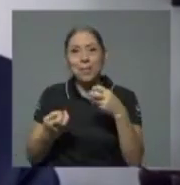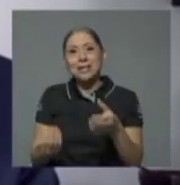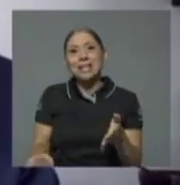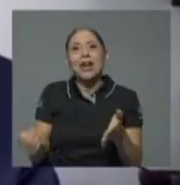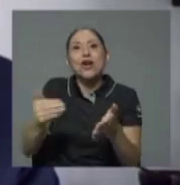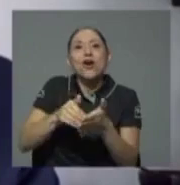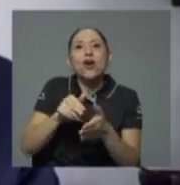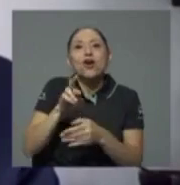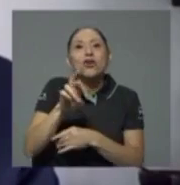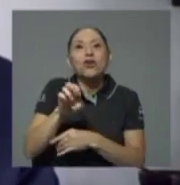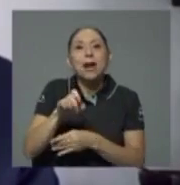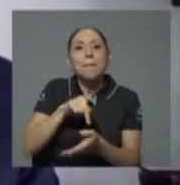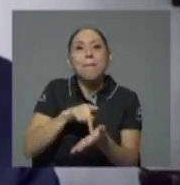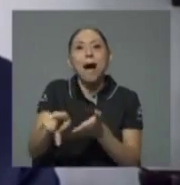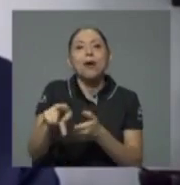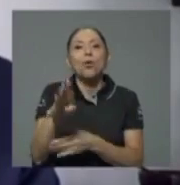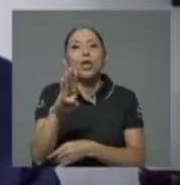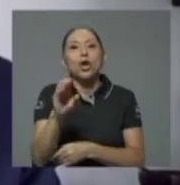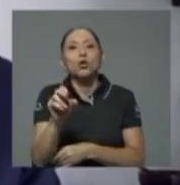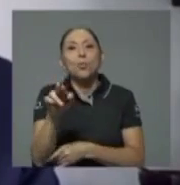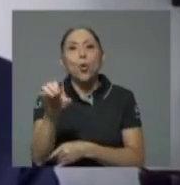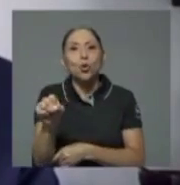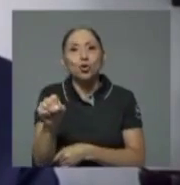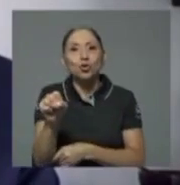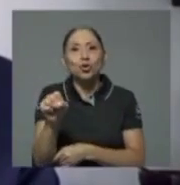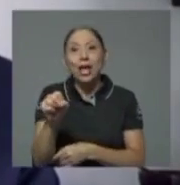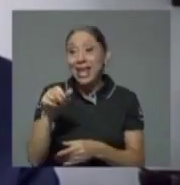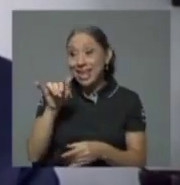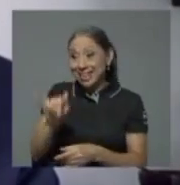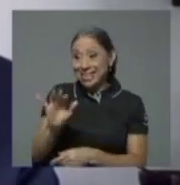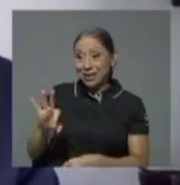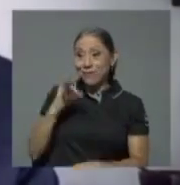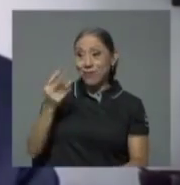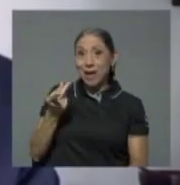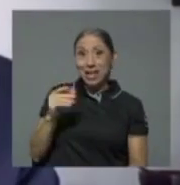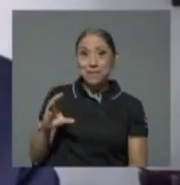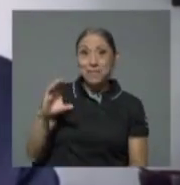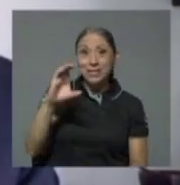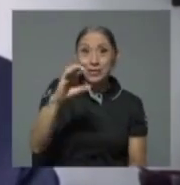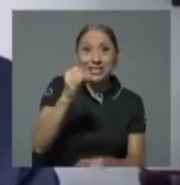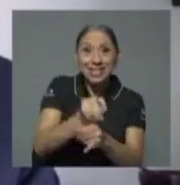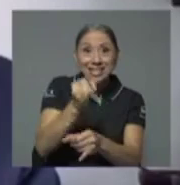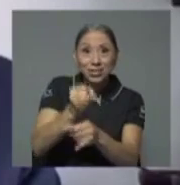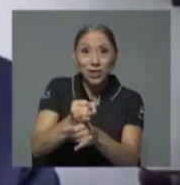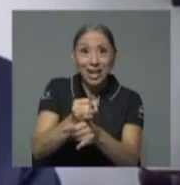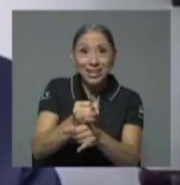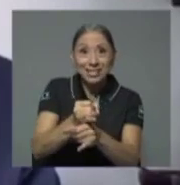sentido los inversionistas institucionales estén comprando un bono